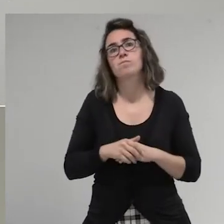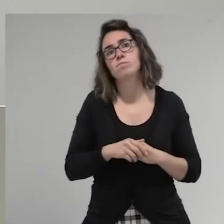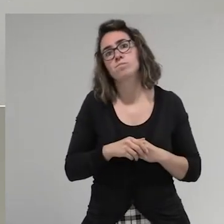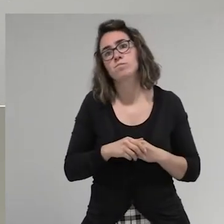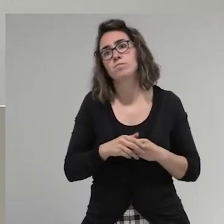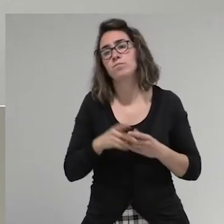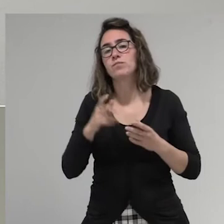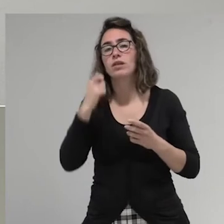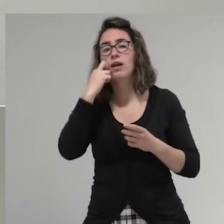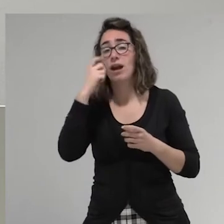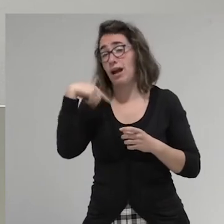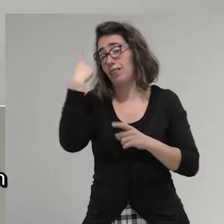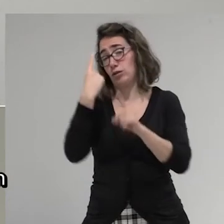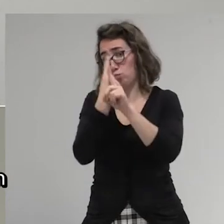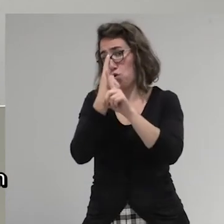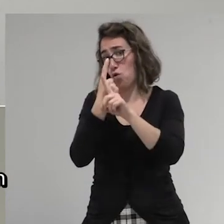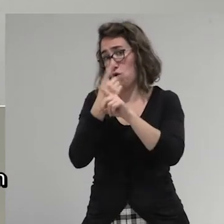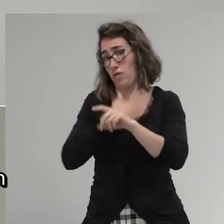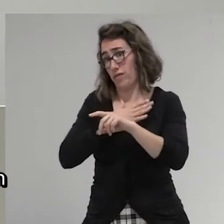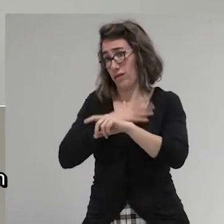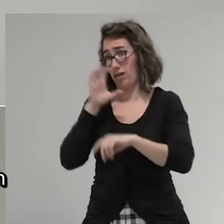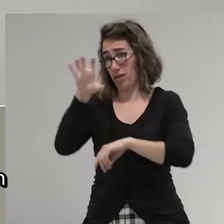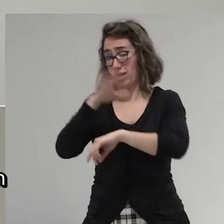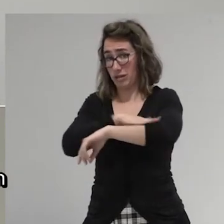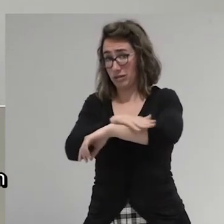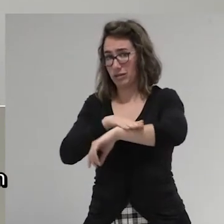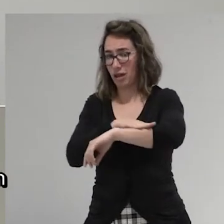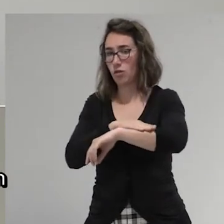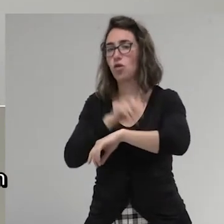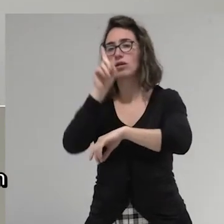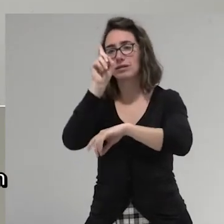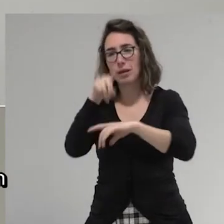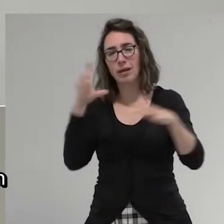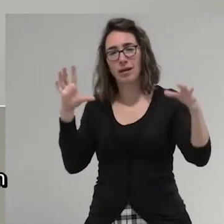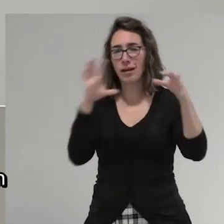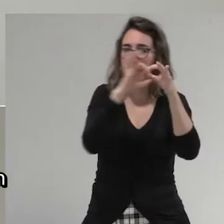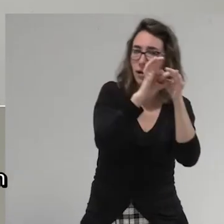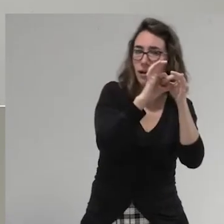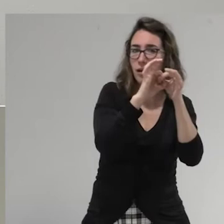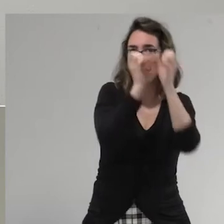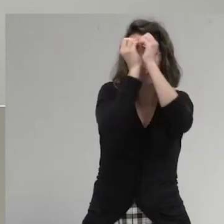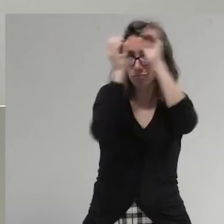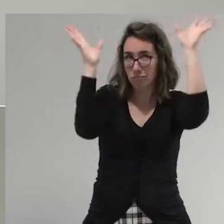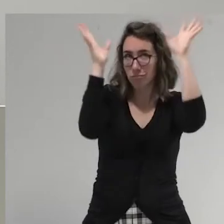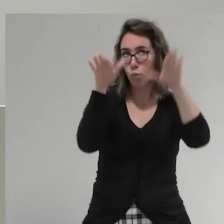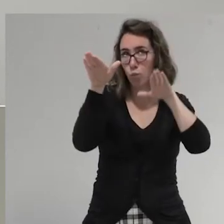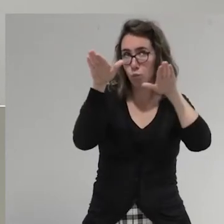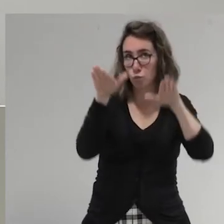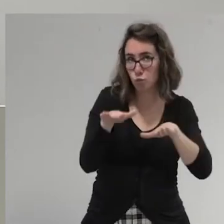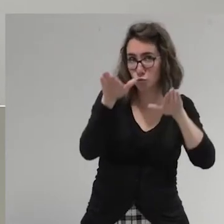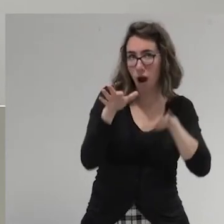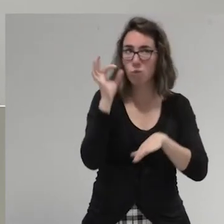desde el racismo del Estado, hay también va acompañado una visión de las mujeres musulmanas como